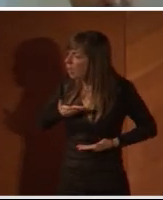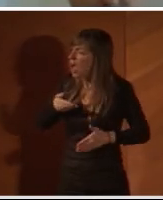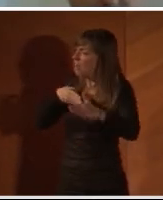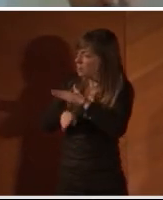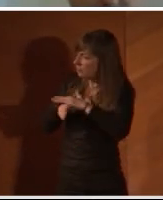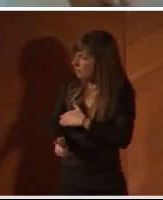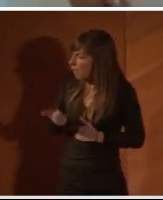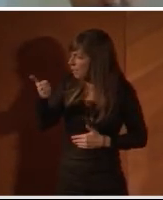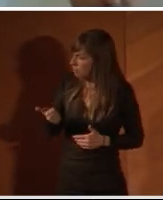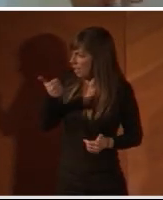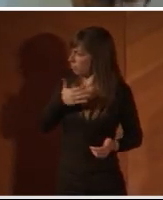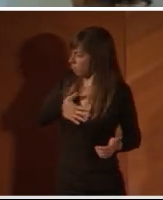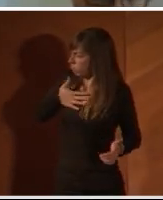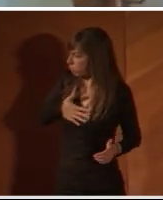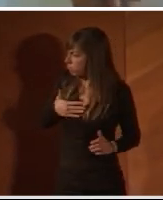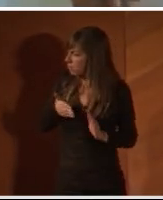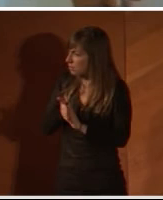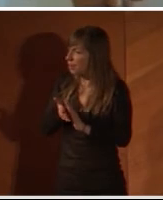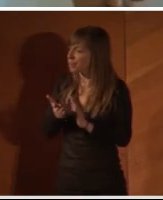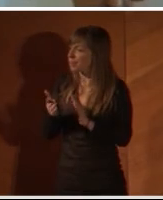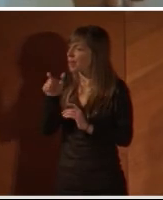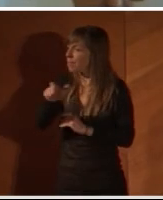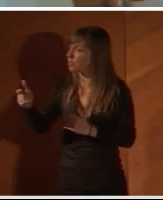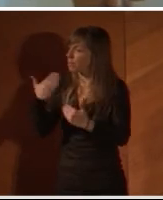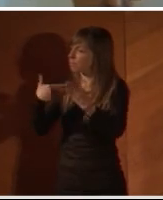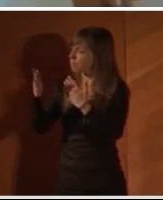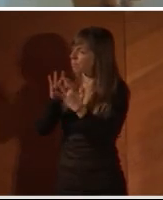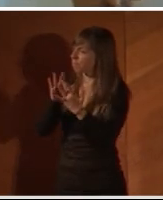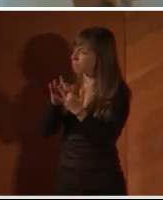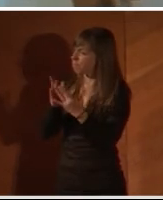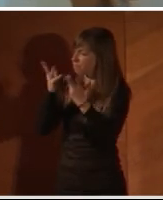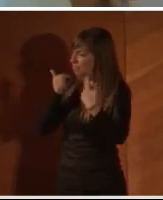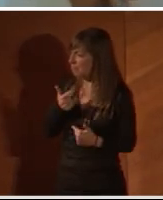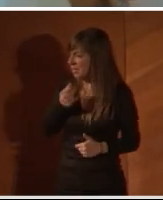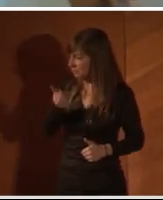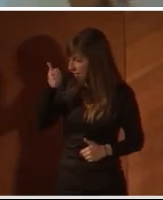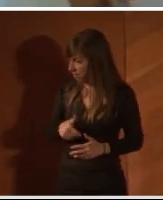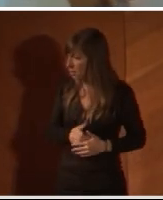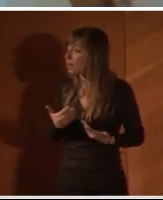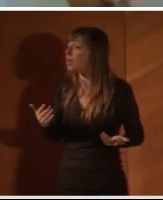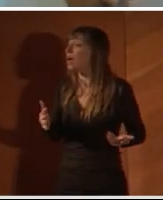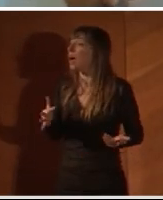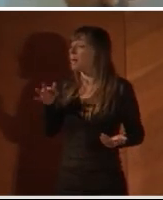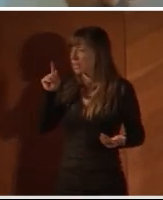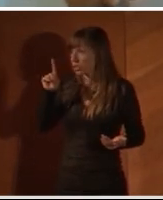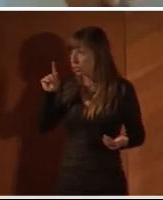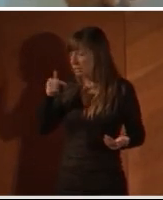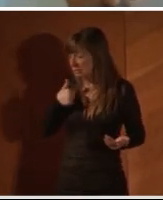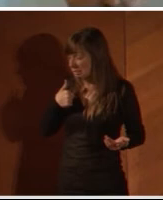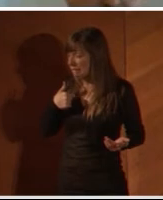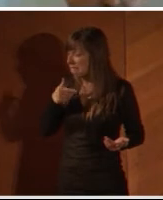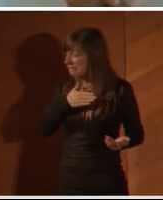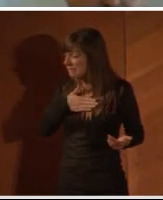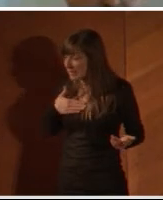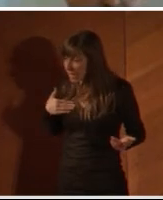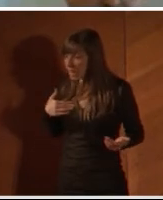más amable y mucho más fácil en la interacción con la ciudadanía, ¿no? Pero más allá de todo esto, yo lo que querría destacar en este